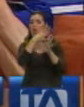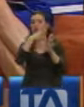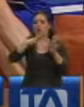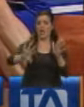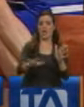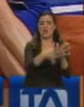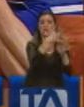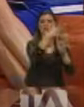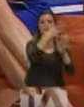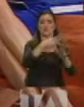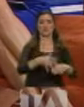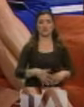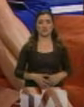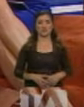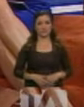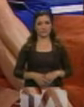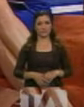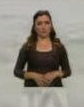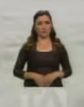por la fuerza del mar.